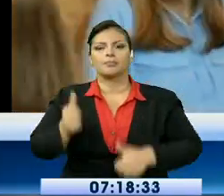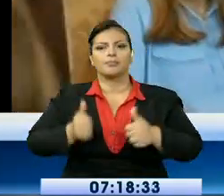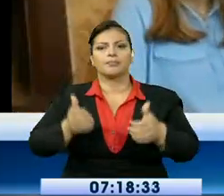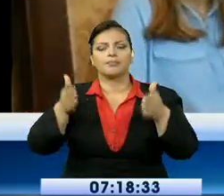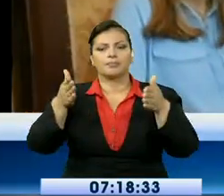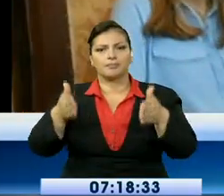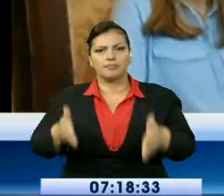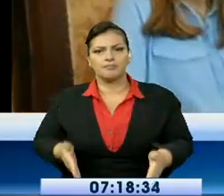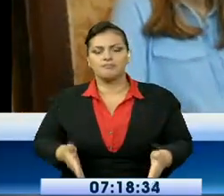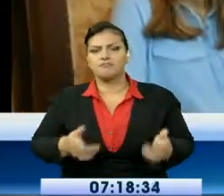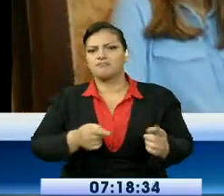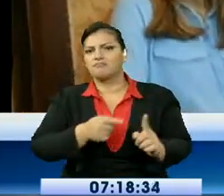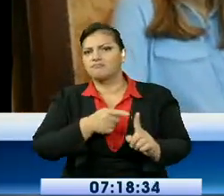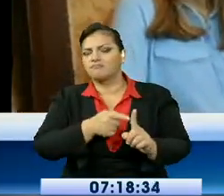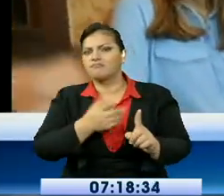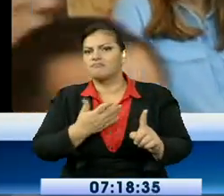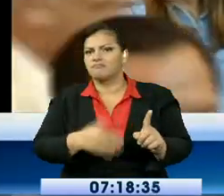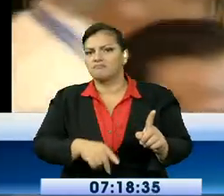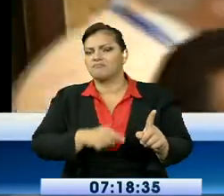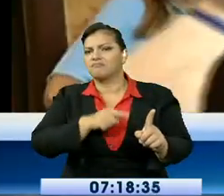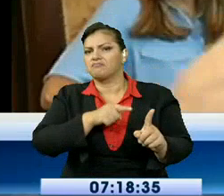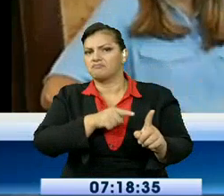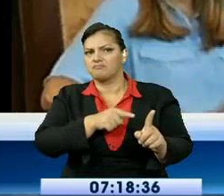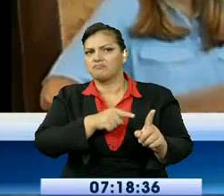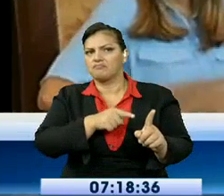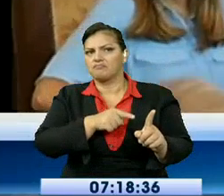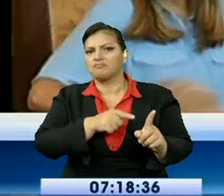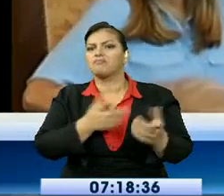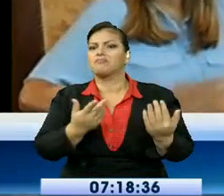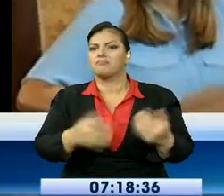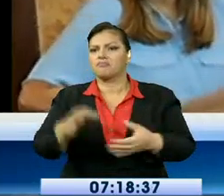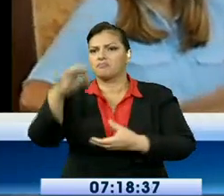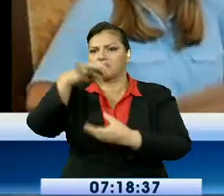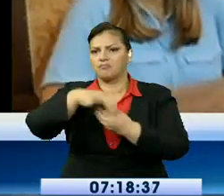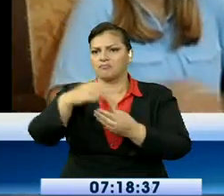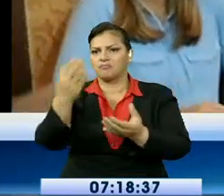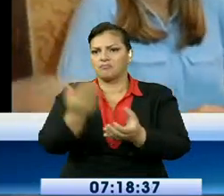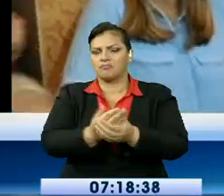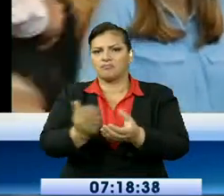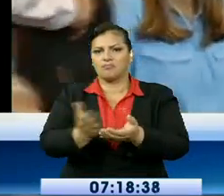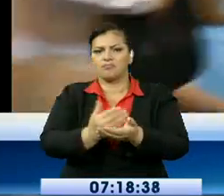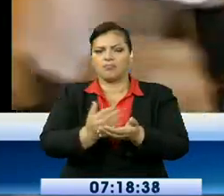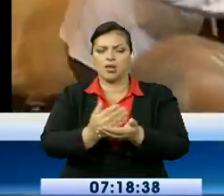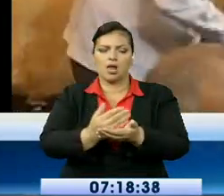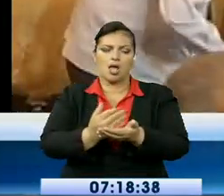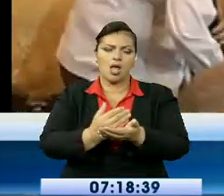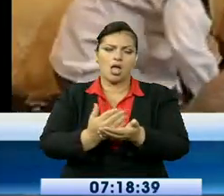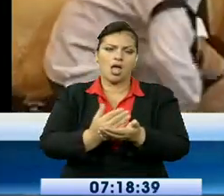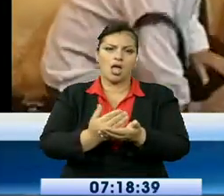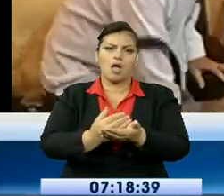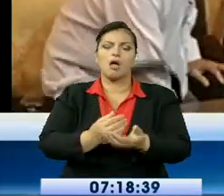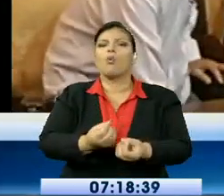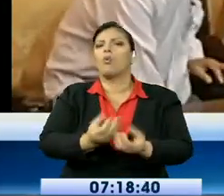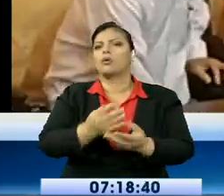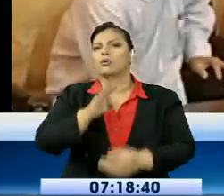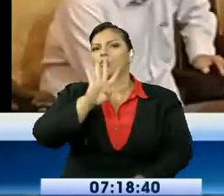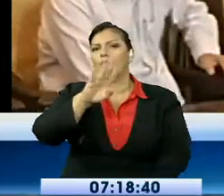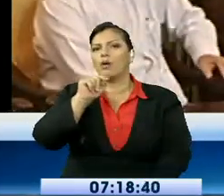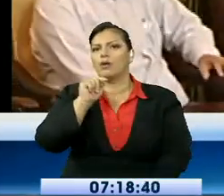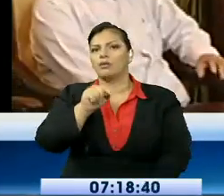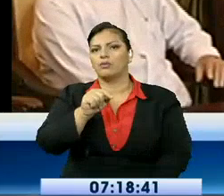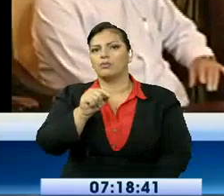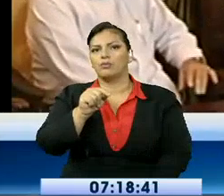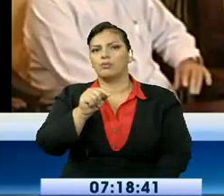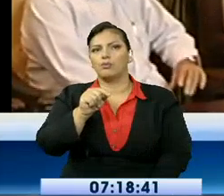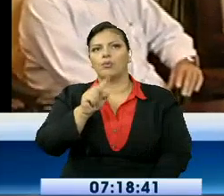presenta todas y cada una de las actas, en este caso 41.042, actas